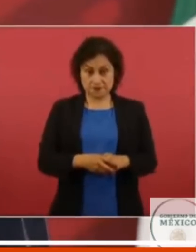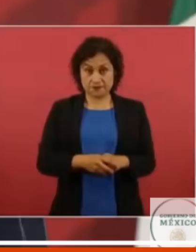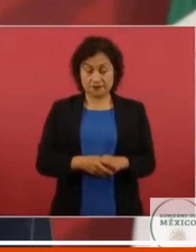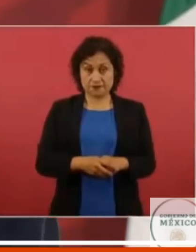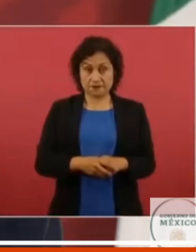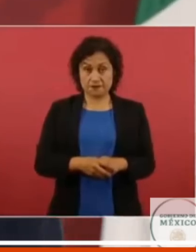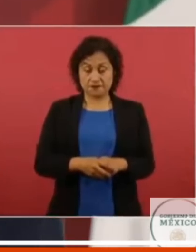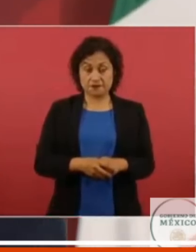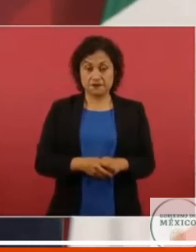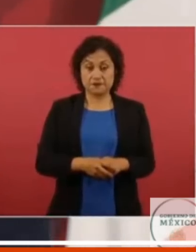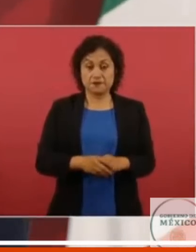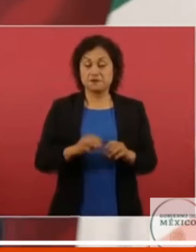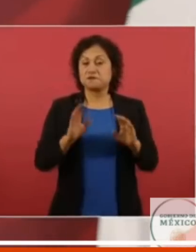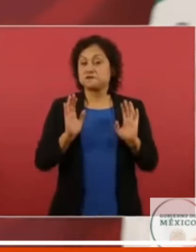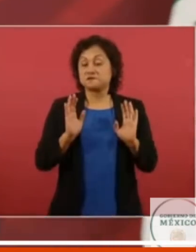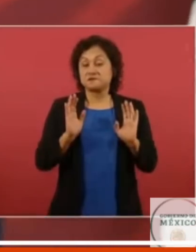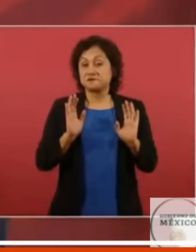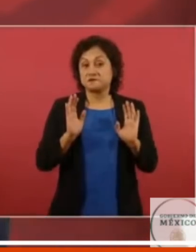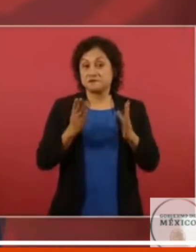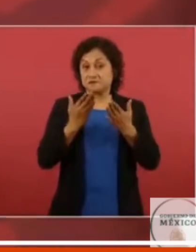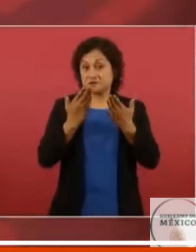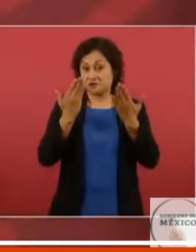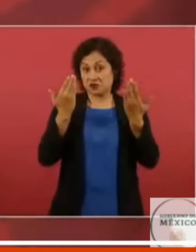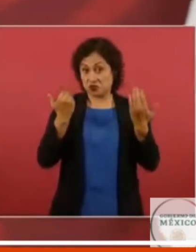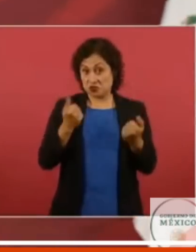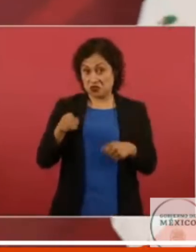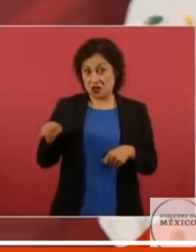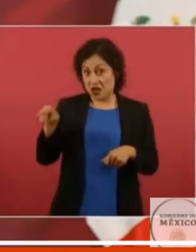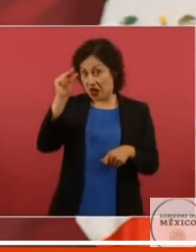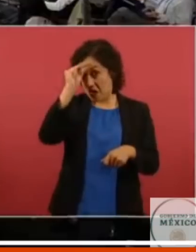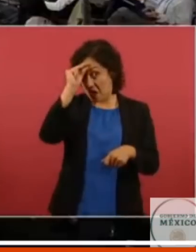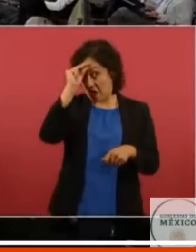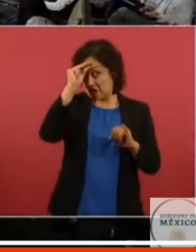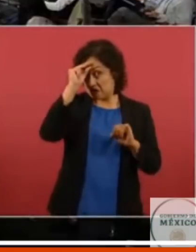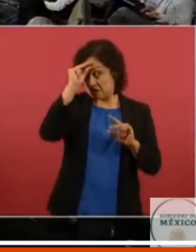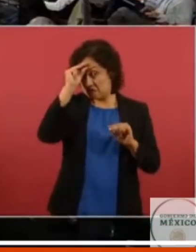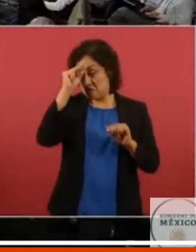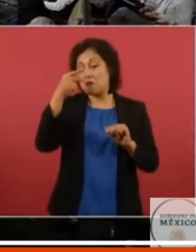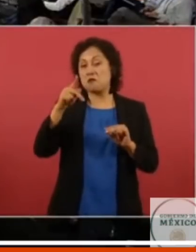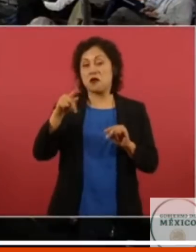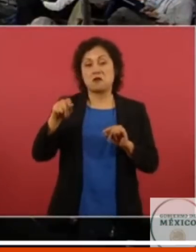no sé si genio, pero figura así hasta la sepultura.